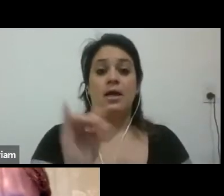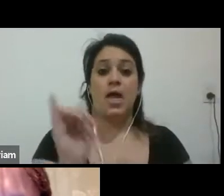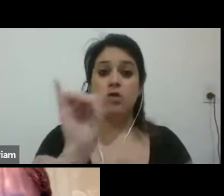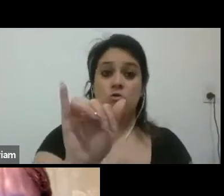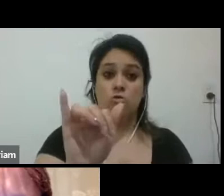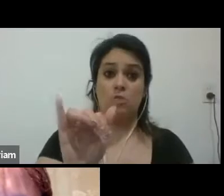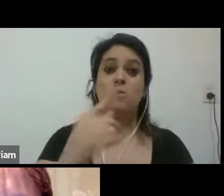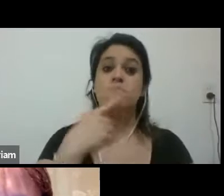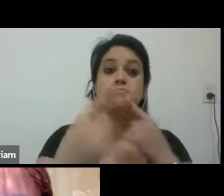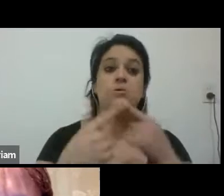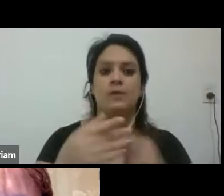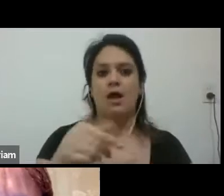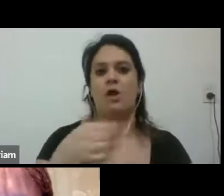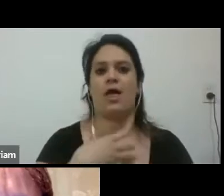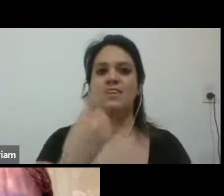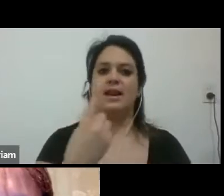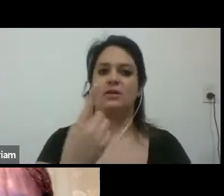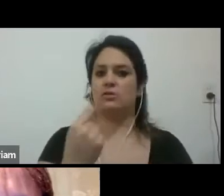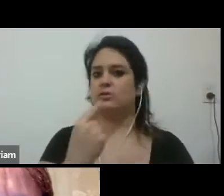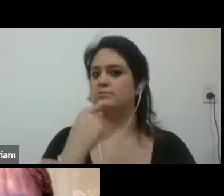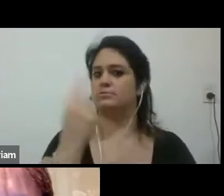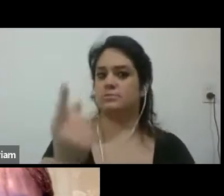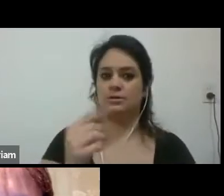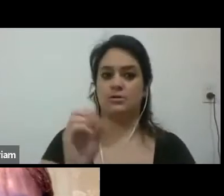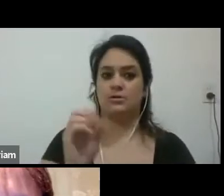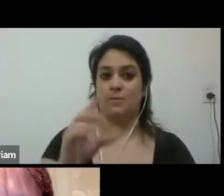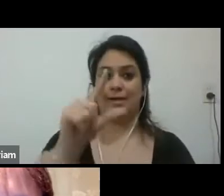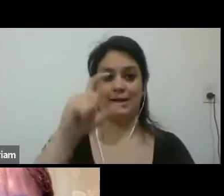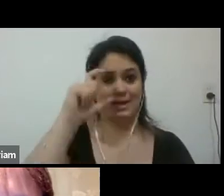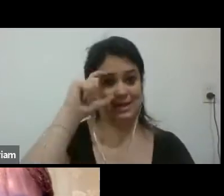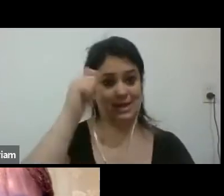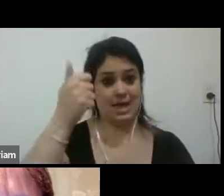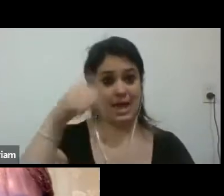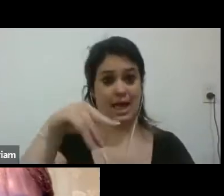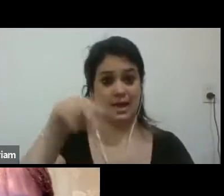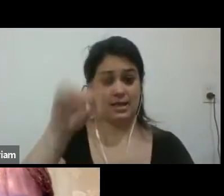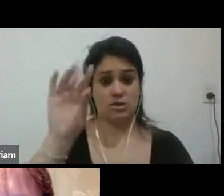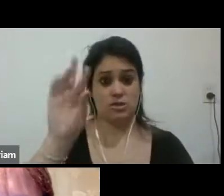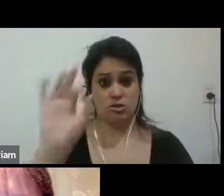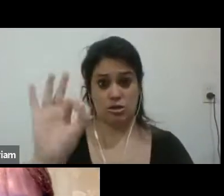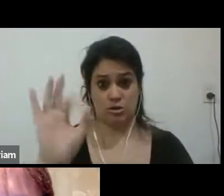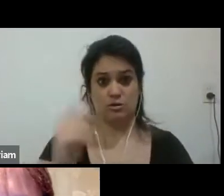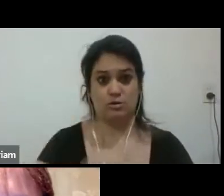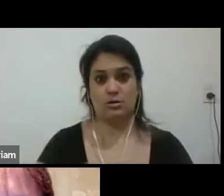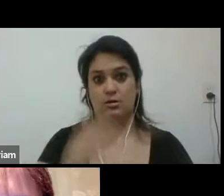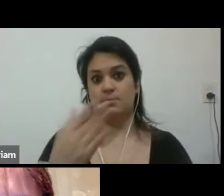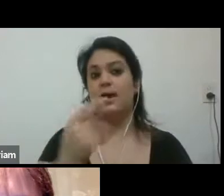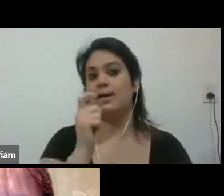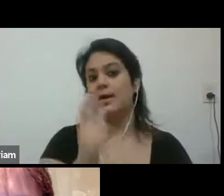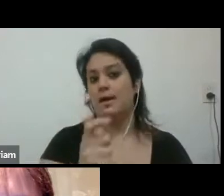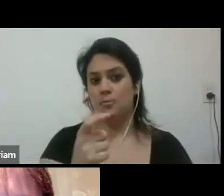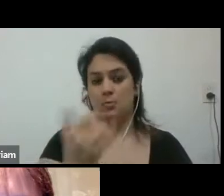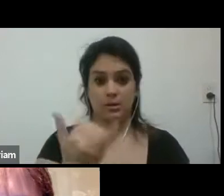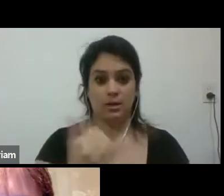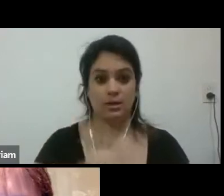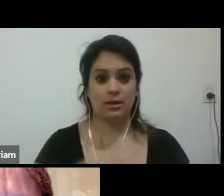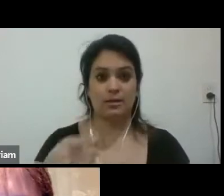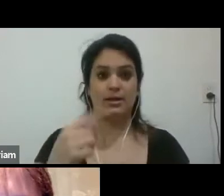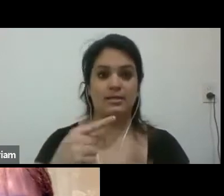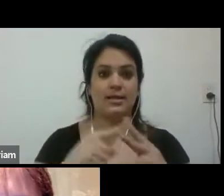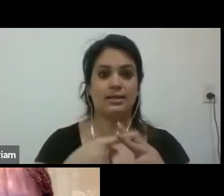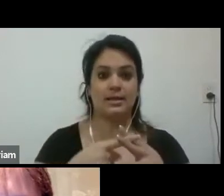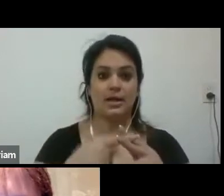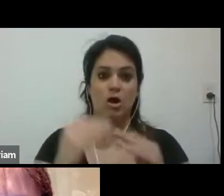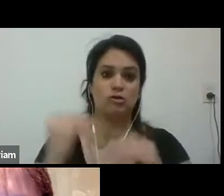estamos comunicando al disertante alessandro leandro carranza para que nos dé respuesta sobre esta tecnicatura superior